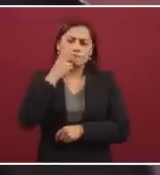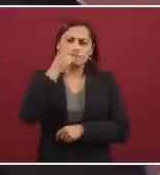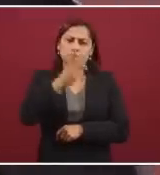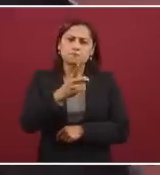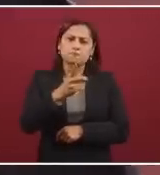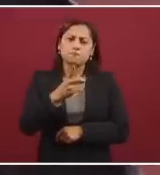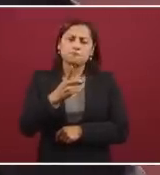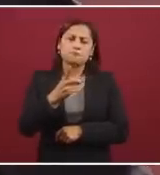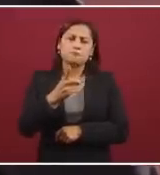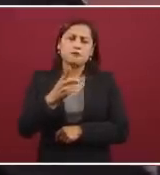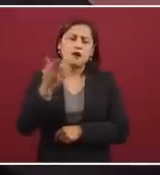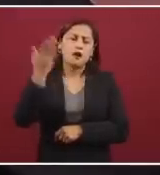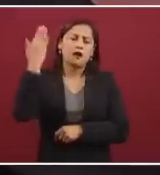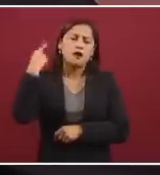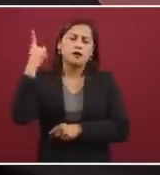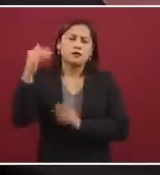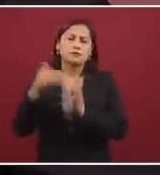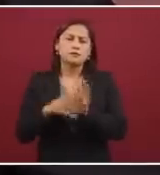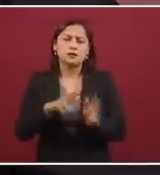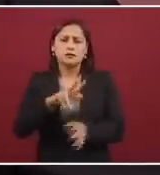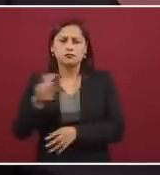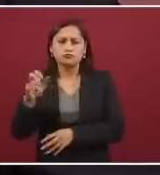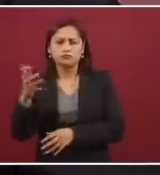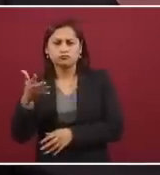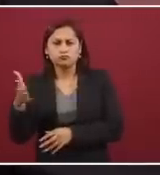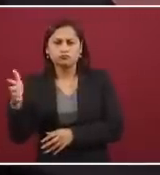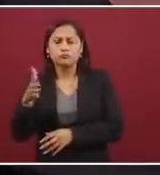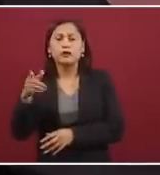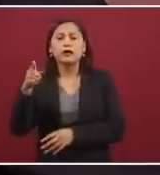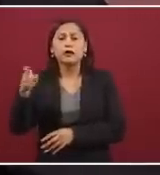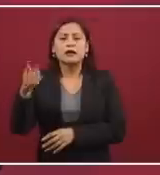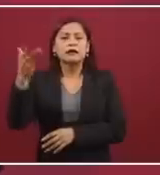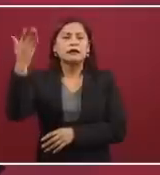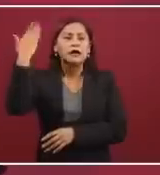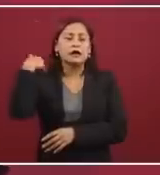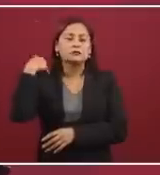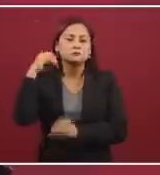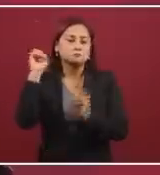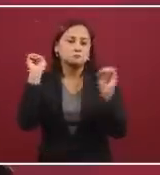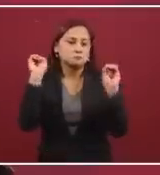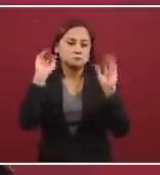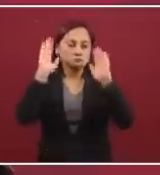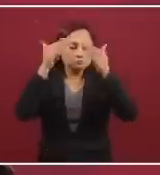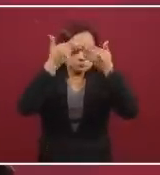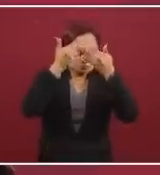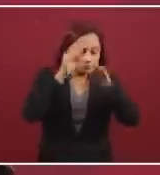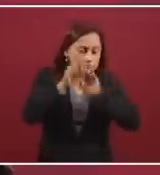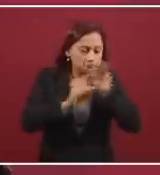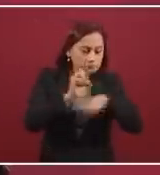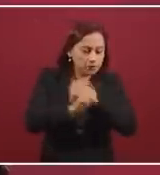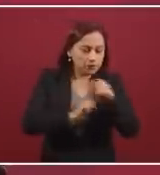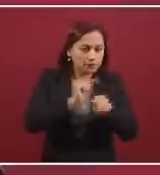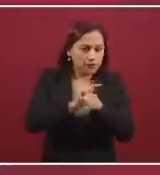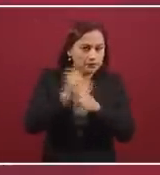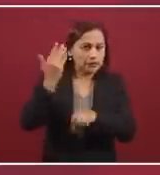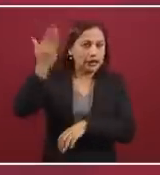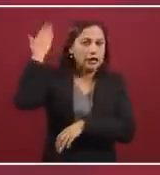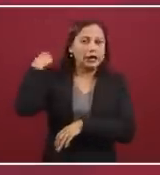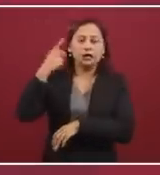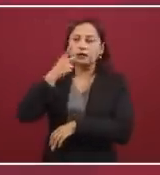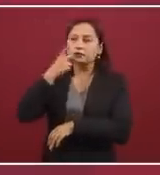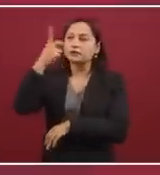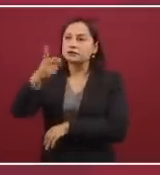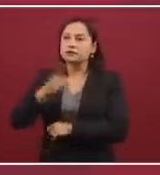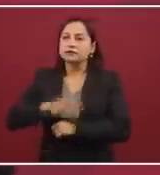concepción acerca de la protección a los animales dice así quien tenga